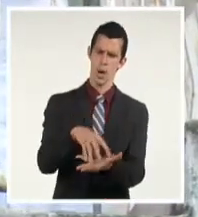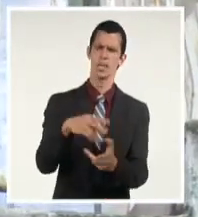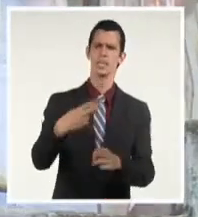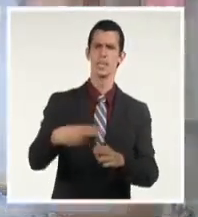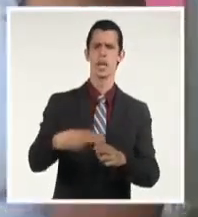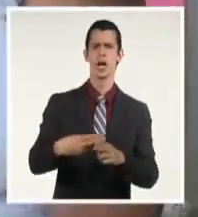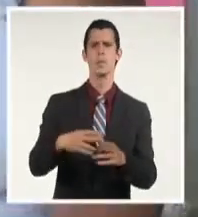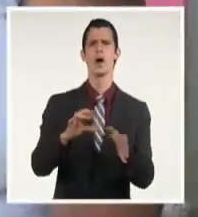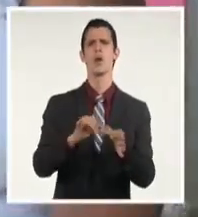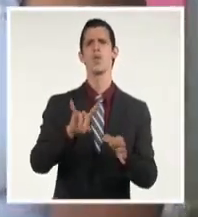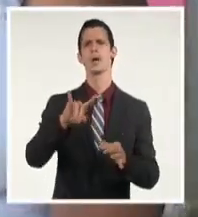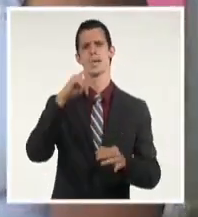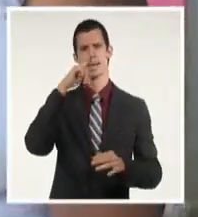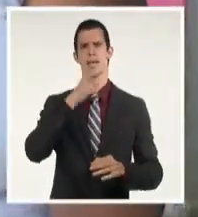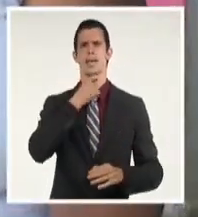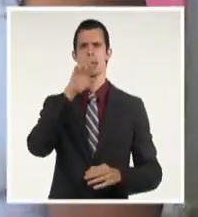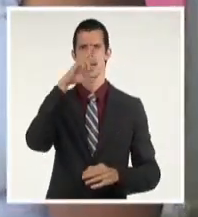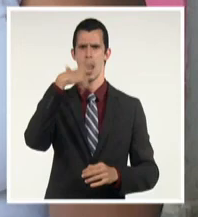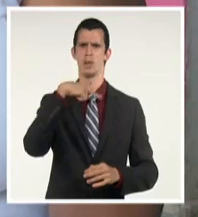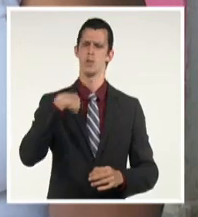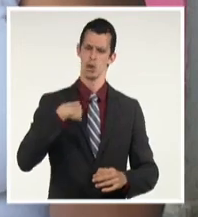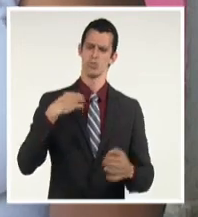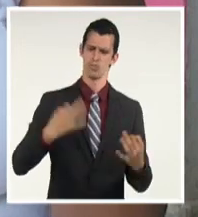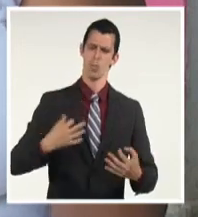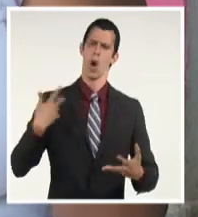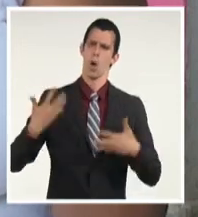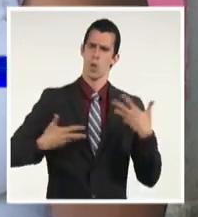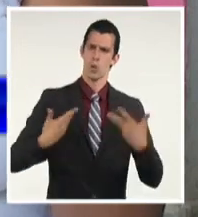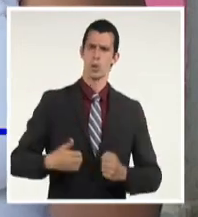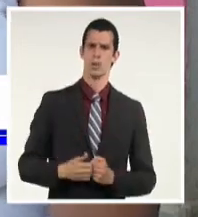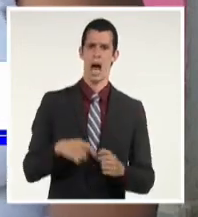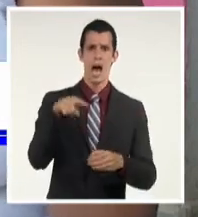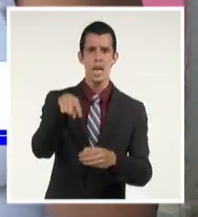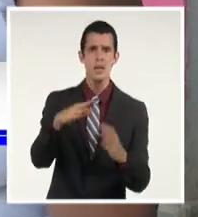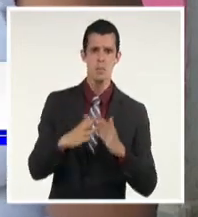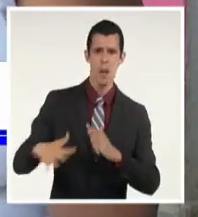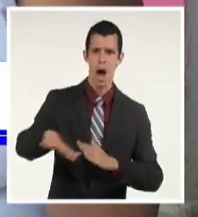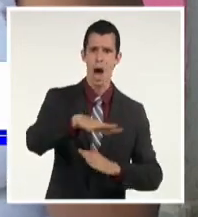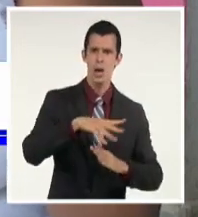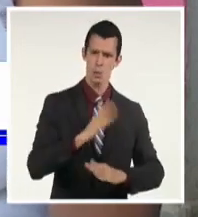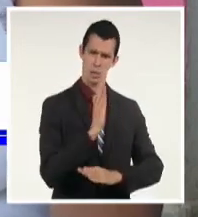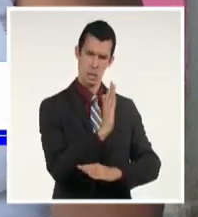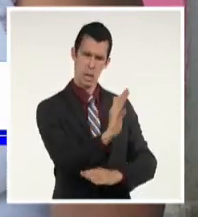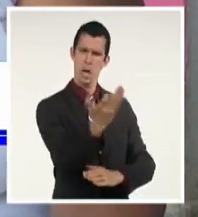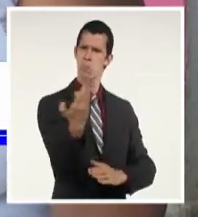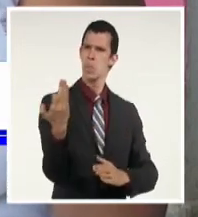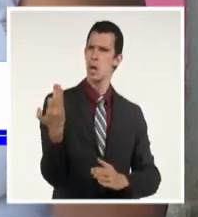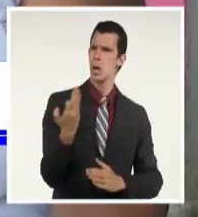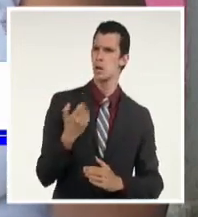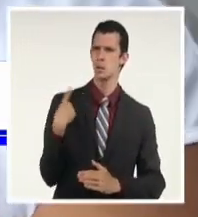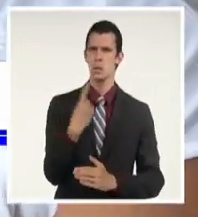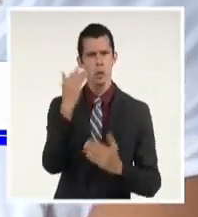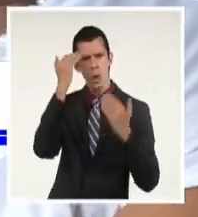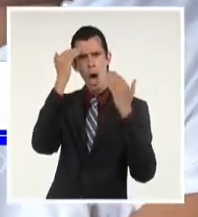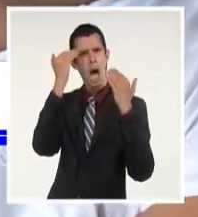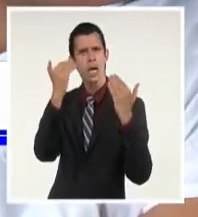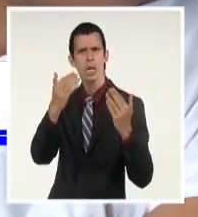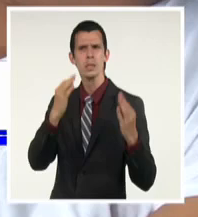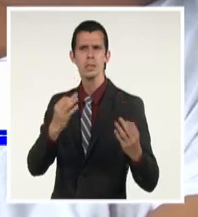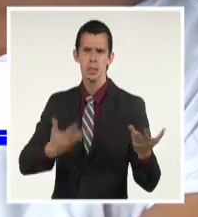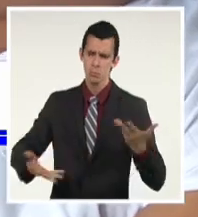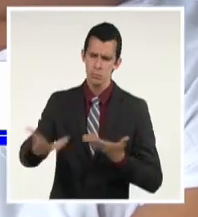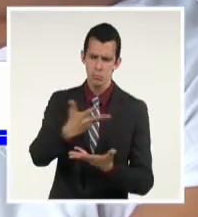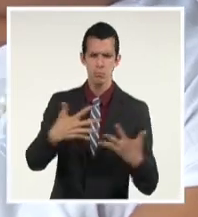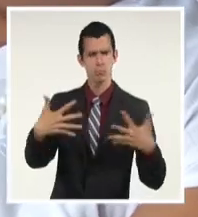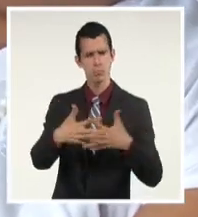La Guinera es amor. La Guinera es solidaridad, respeto, agradecimiento, porque somos agradecidos. Iliana